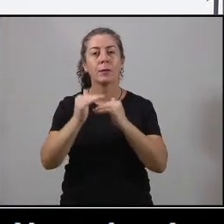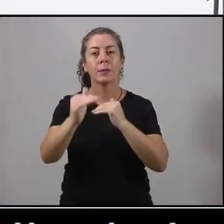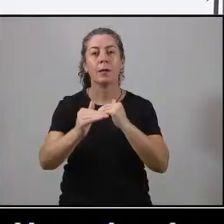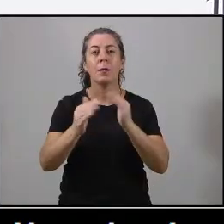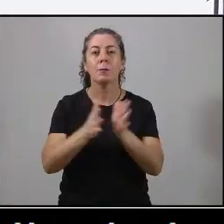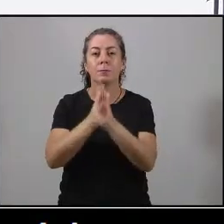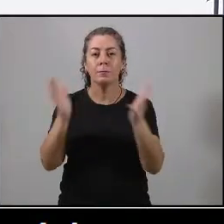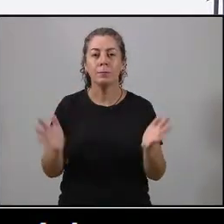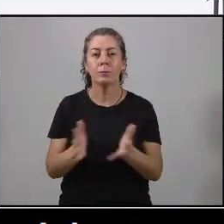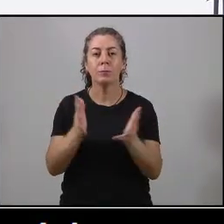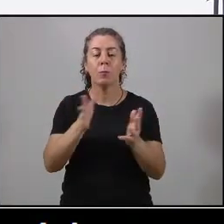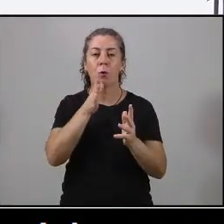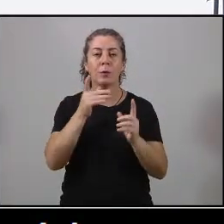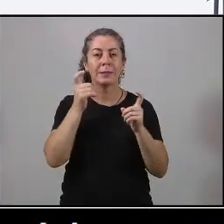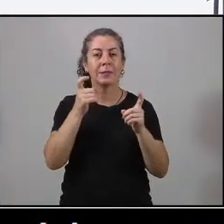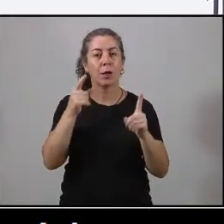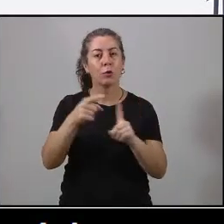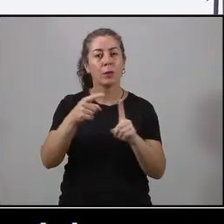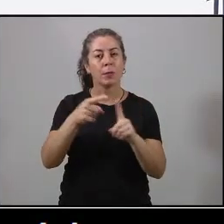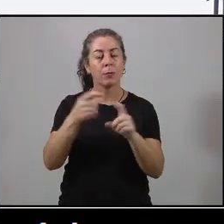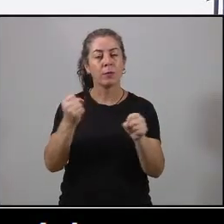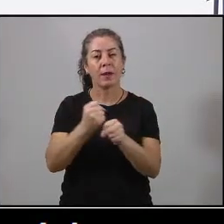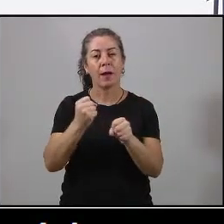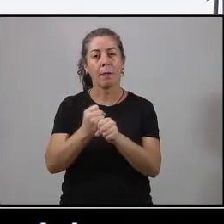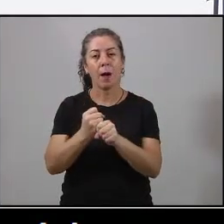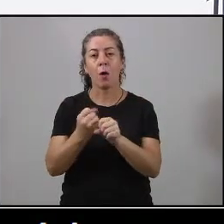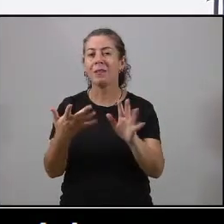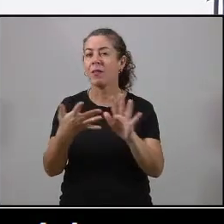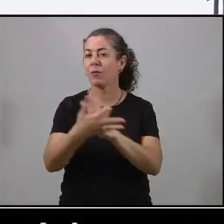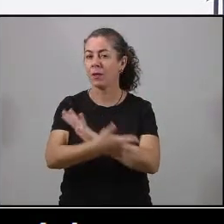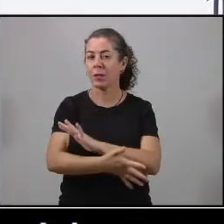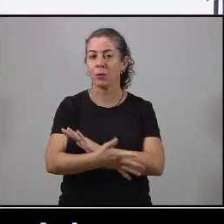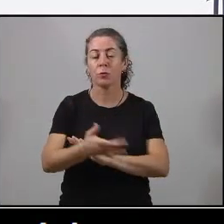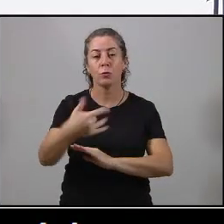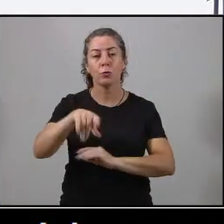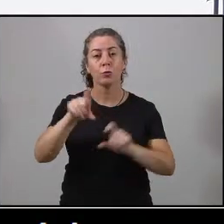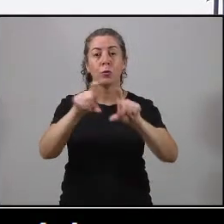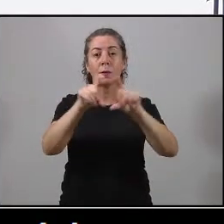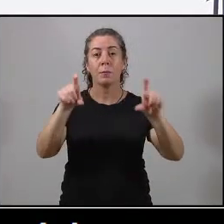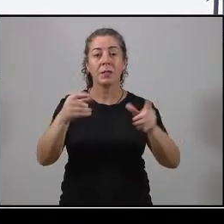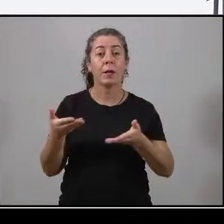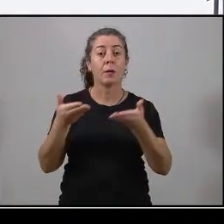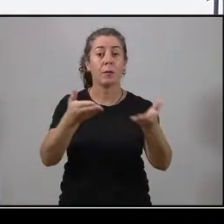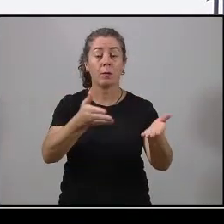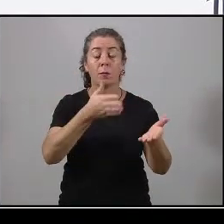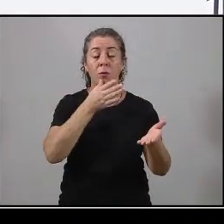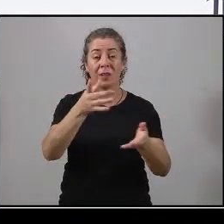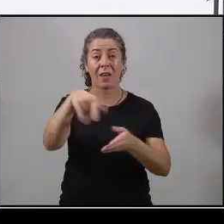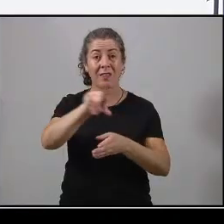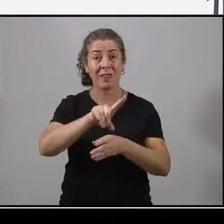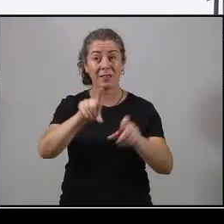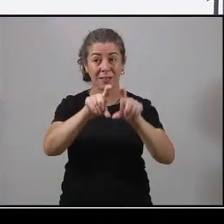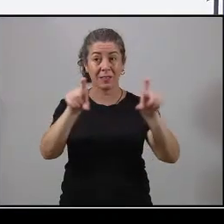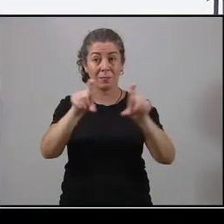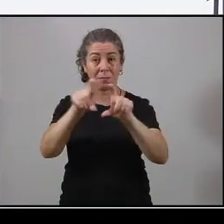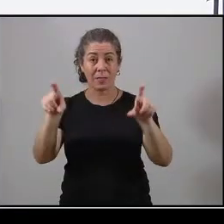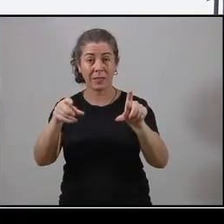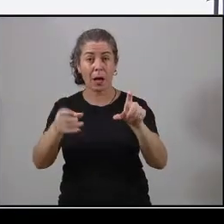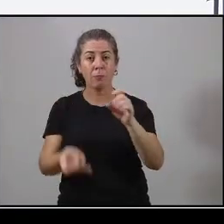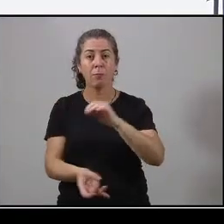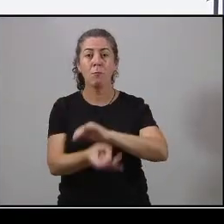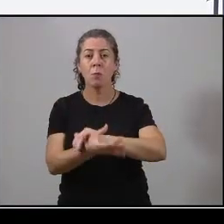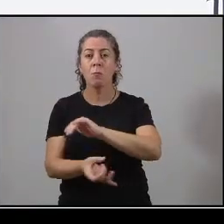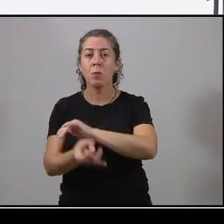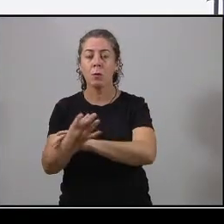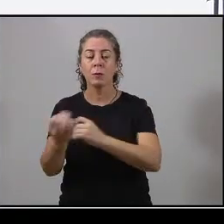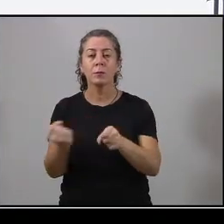contrataciones indefinidas. Para ello, vamos a ayudar a las empresas, que son las auténticas generadoras de empleo, a afrontar el